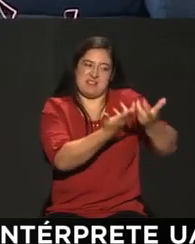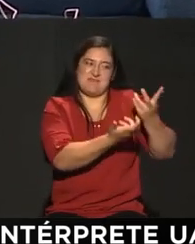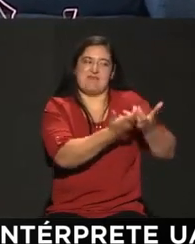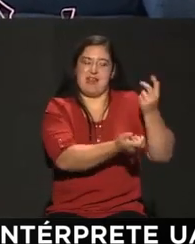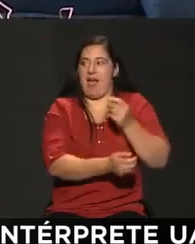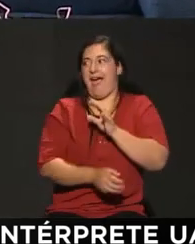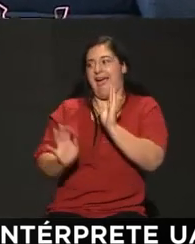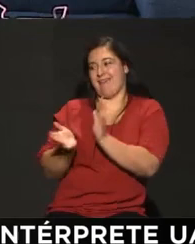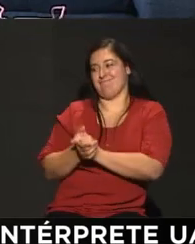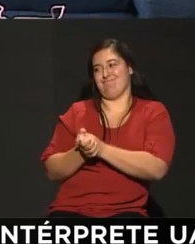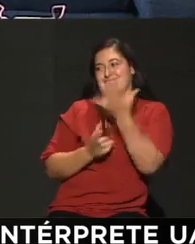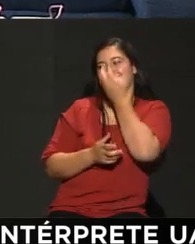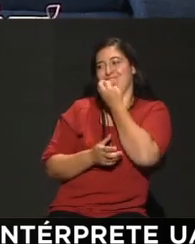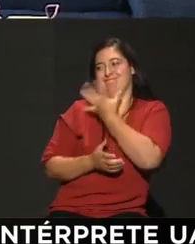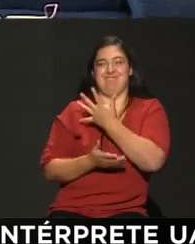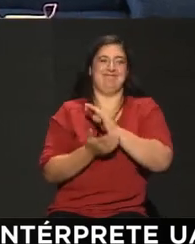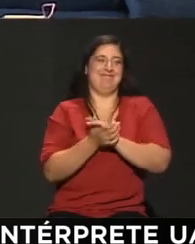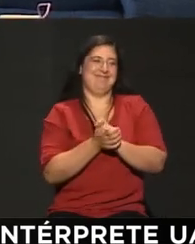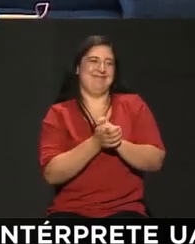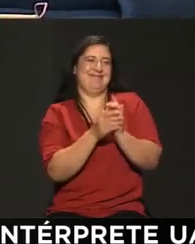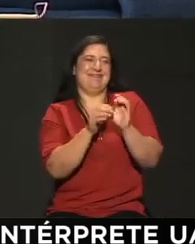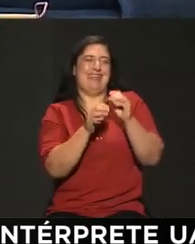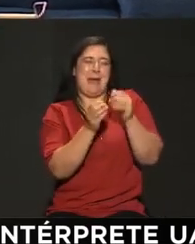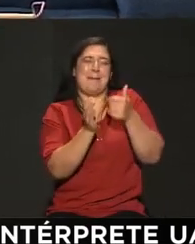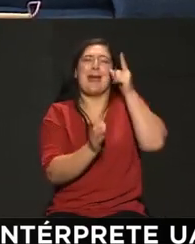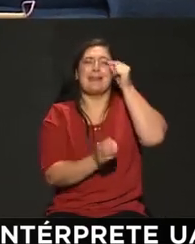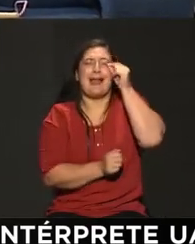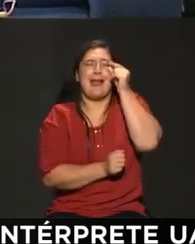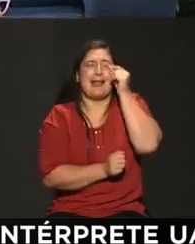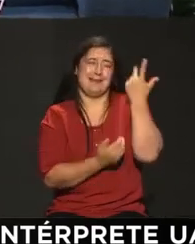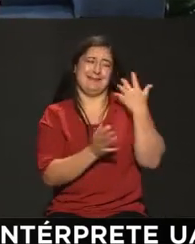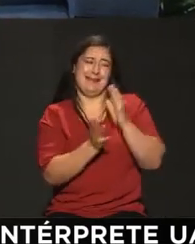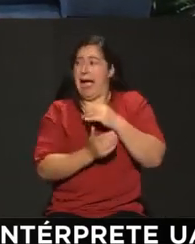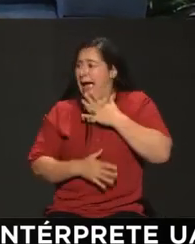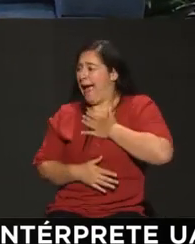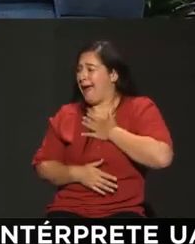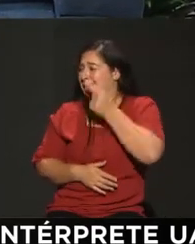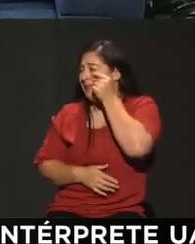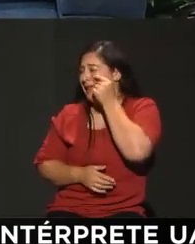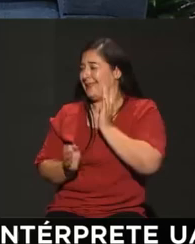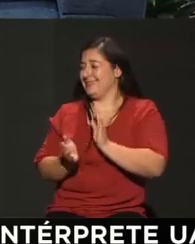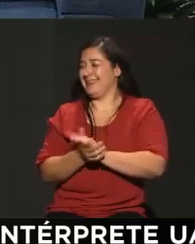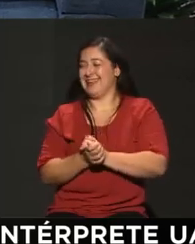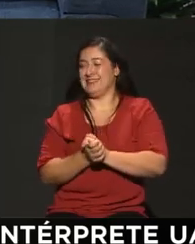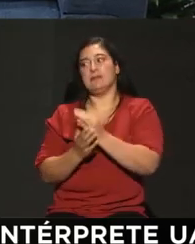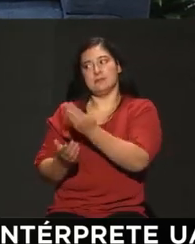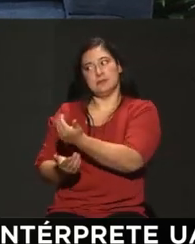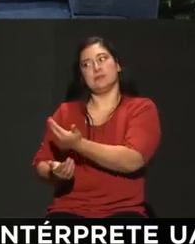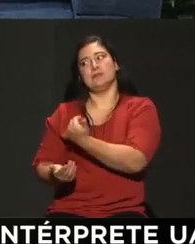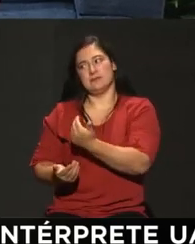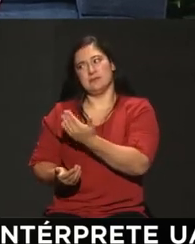¡Qué belleza! A ver. Me tiro una mandarina. ¡Ay, una mandarina! Bueno. Juanito, dame